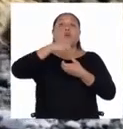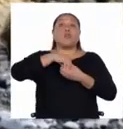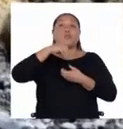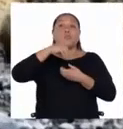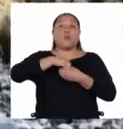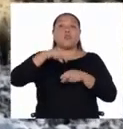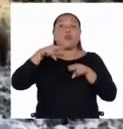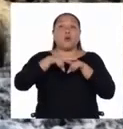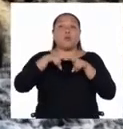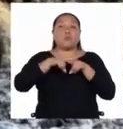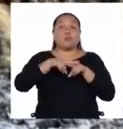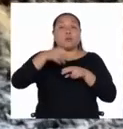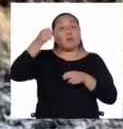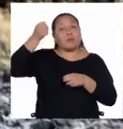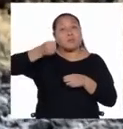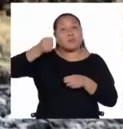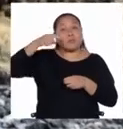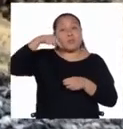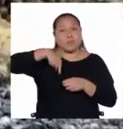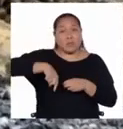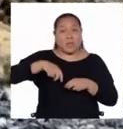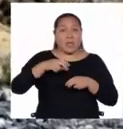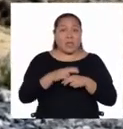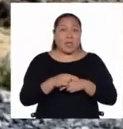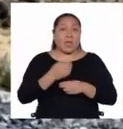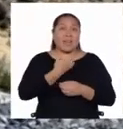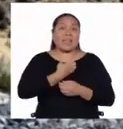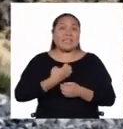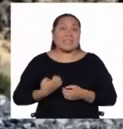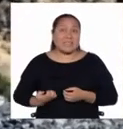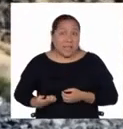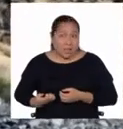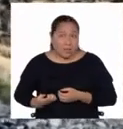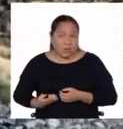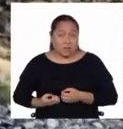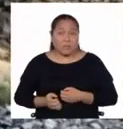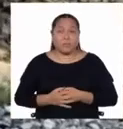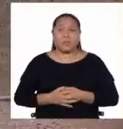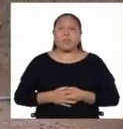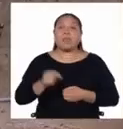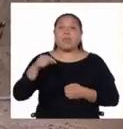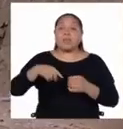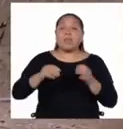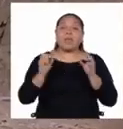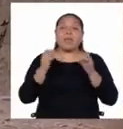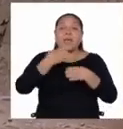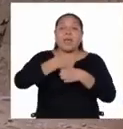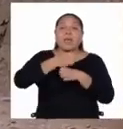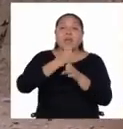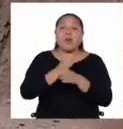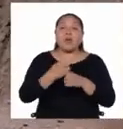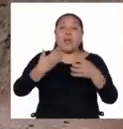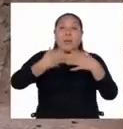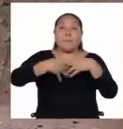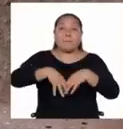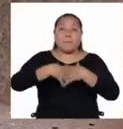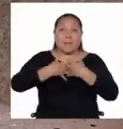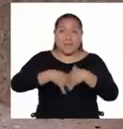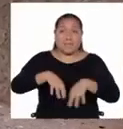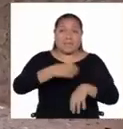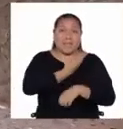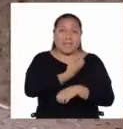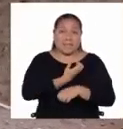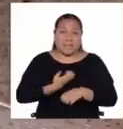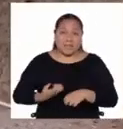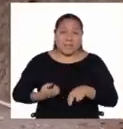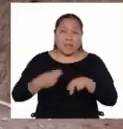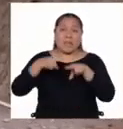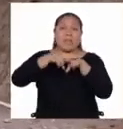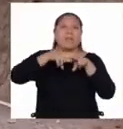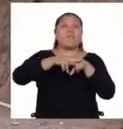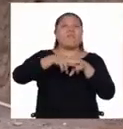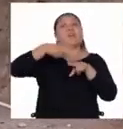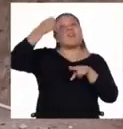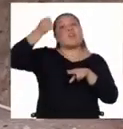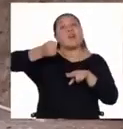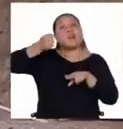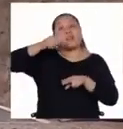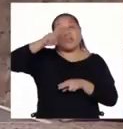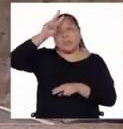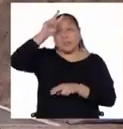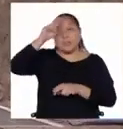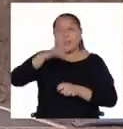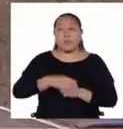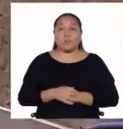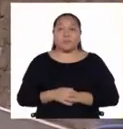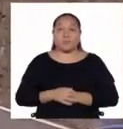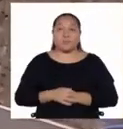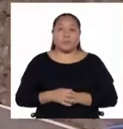ENAFER, Empresa Nacional de Ferrocarriles del Perú. Se pensó en modernizar el sistema ferroviario, pero